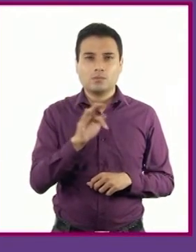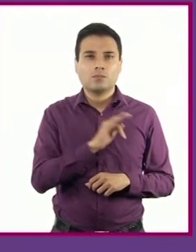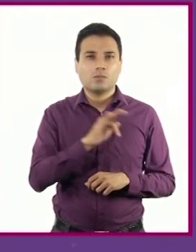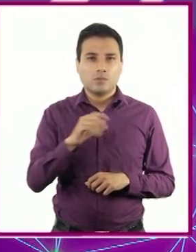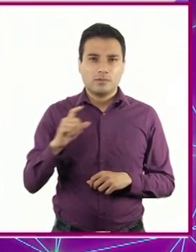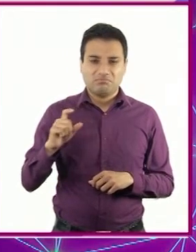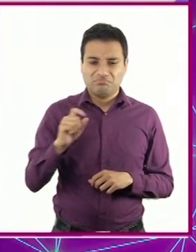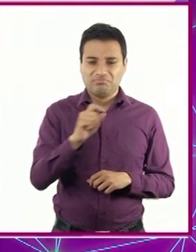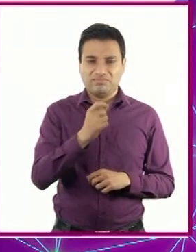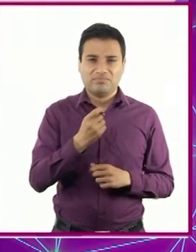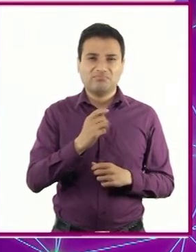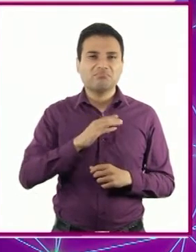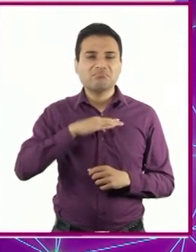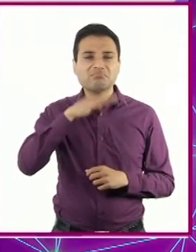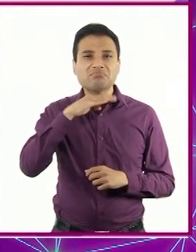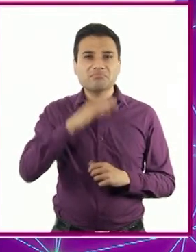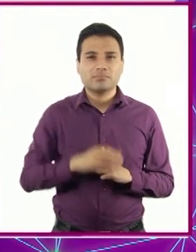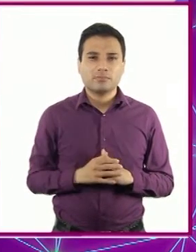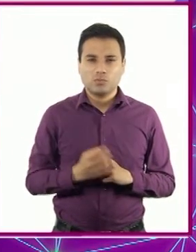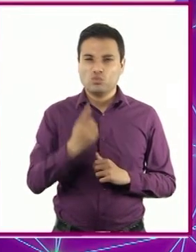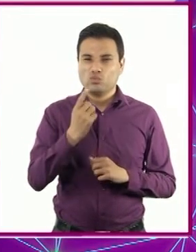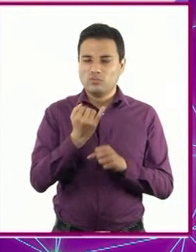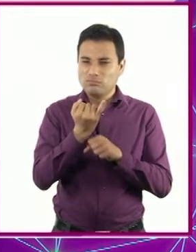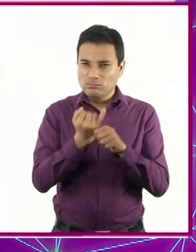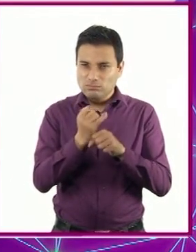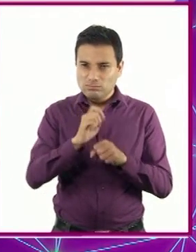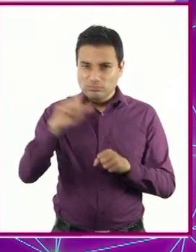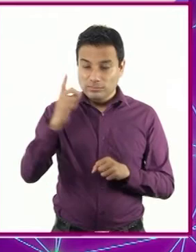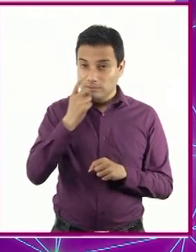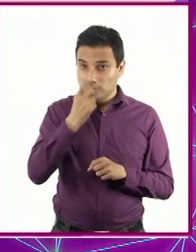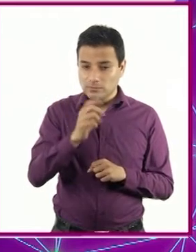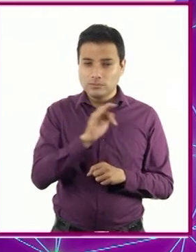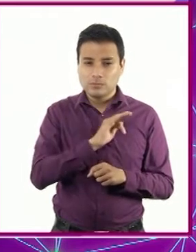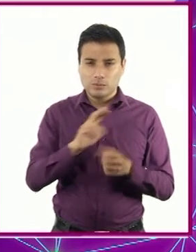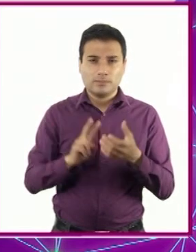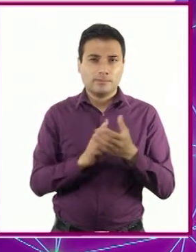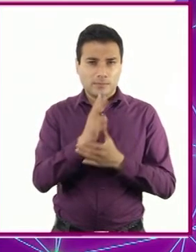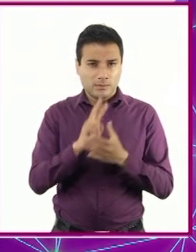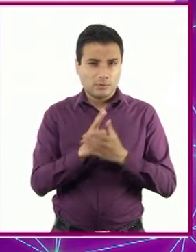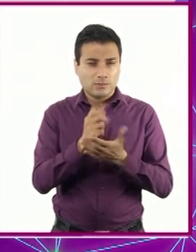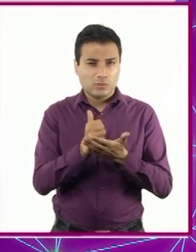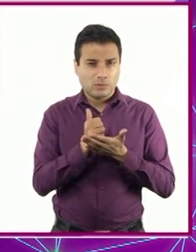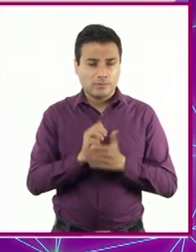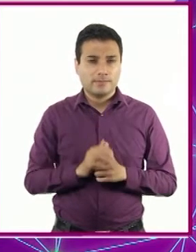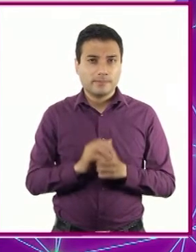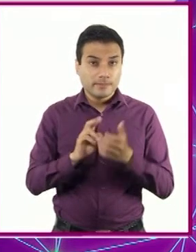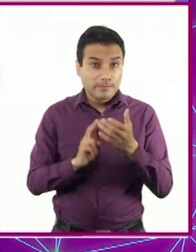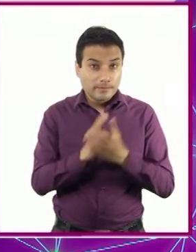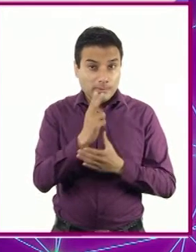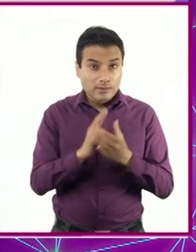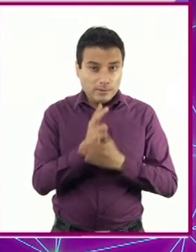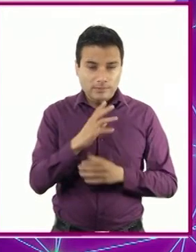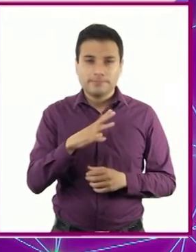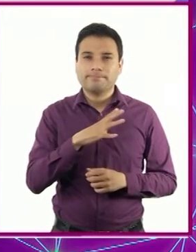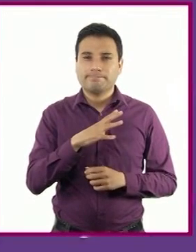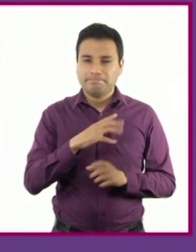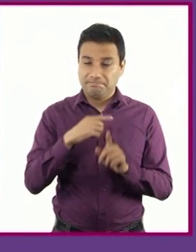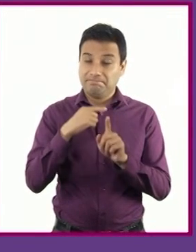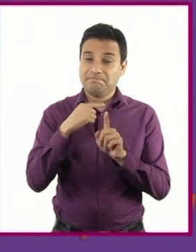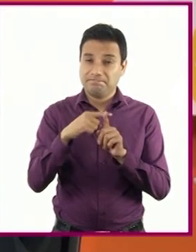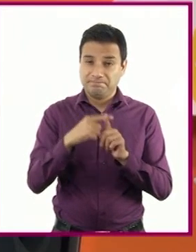ellos. Una opción que se estudia en la actualidad son las plantas medicinales, las cuales tienen distintas